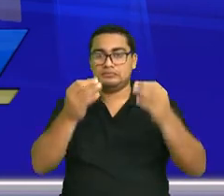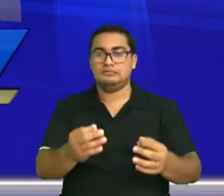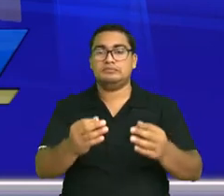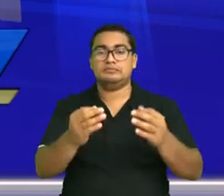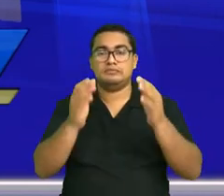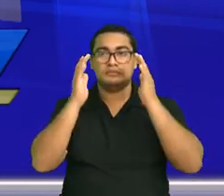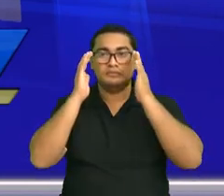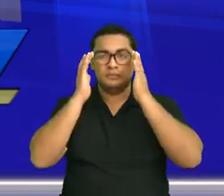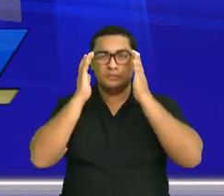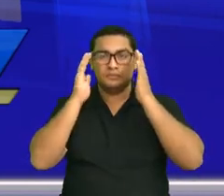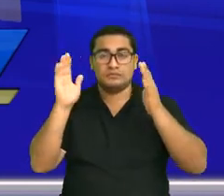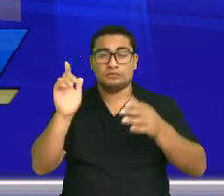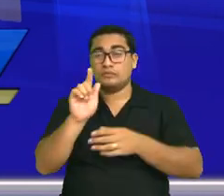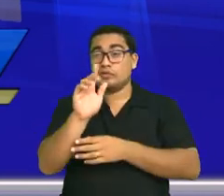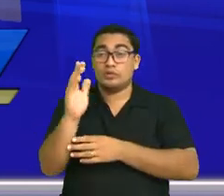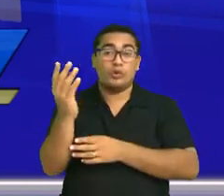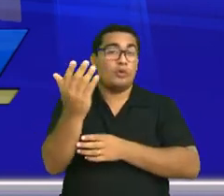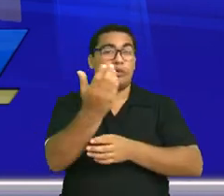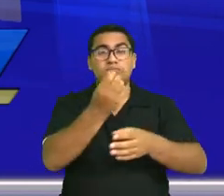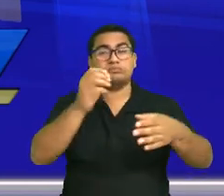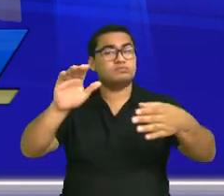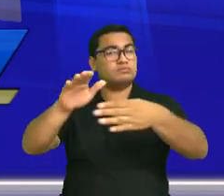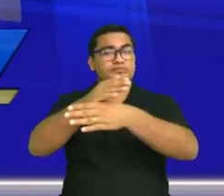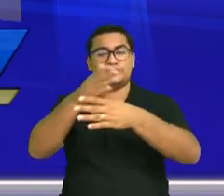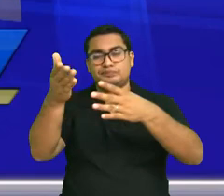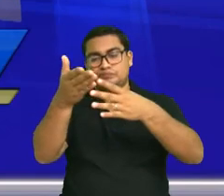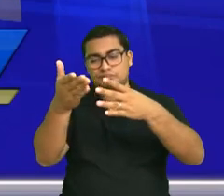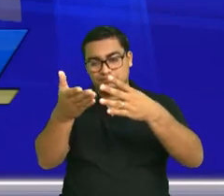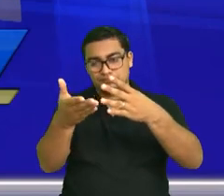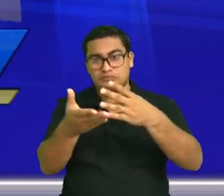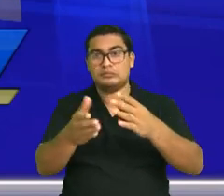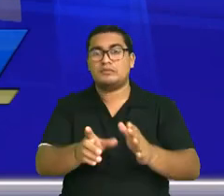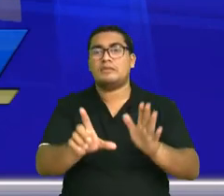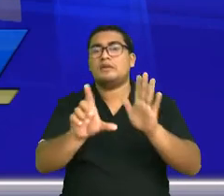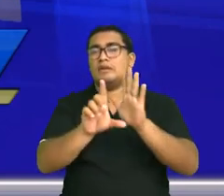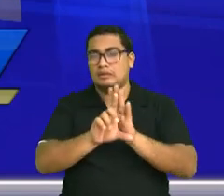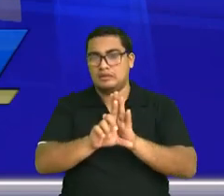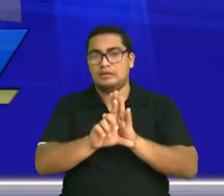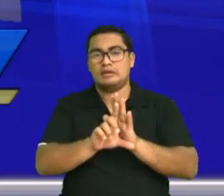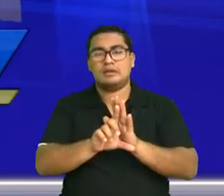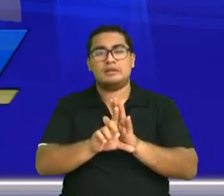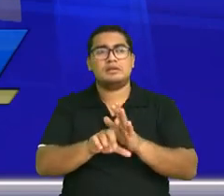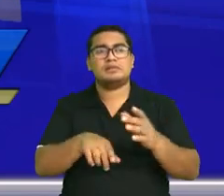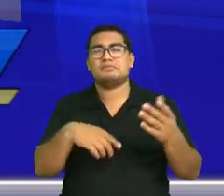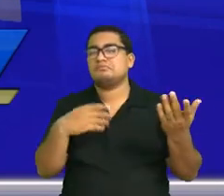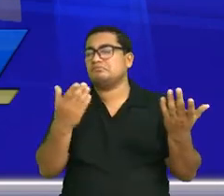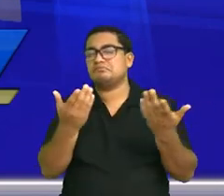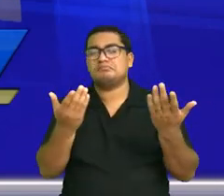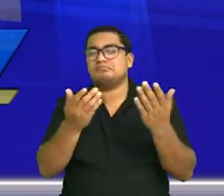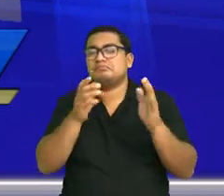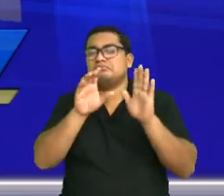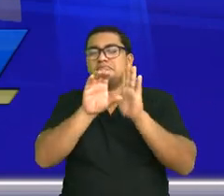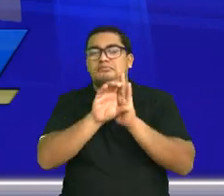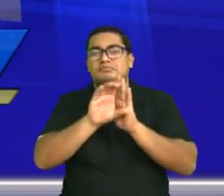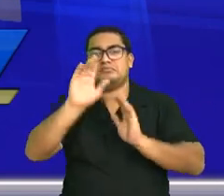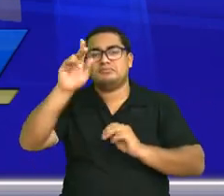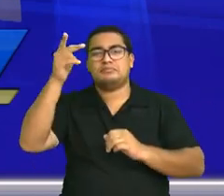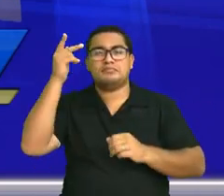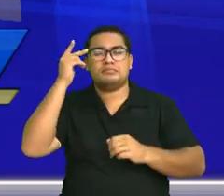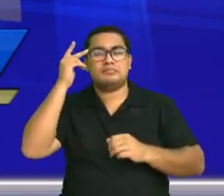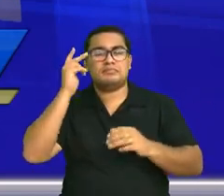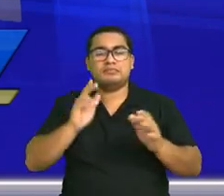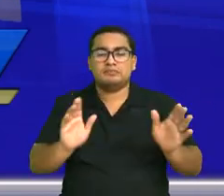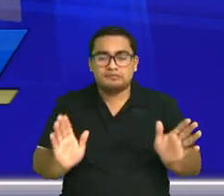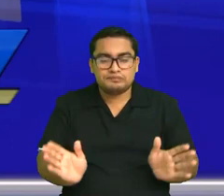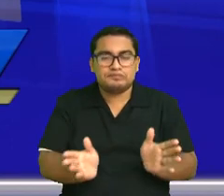parte jurídica, más la constitución política, que también promueve el derecho a